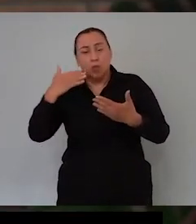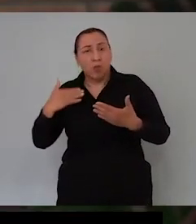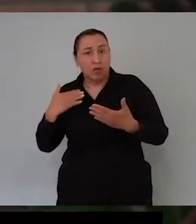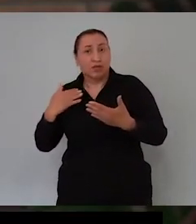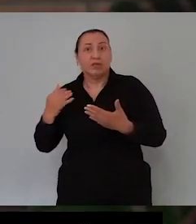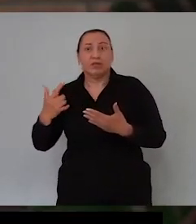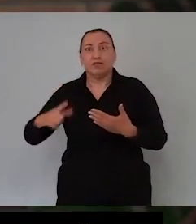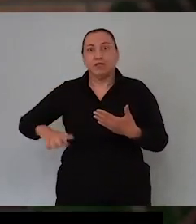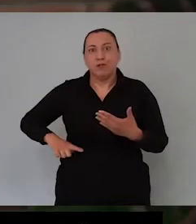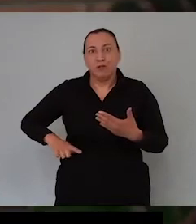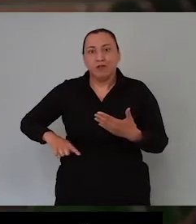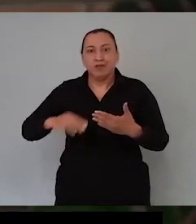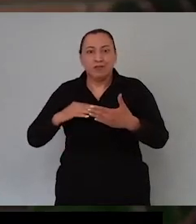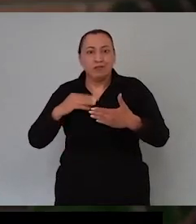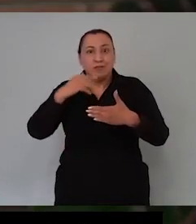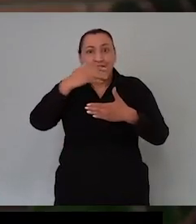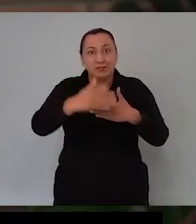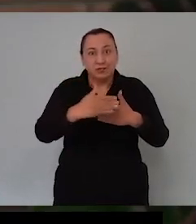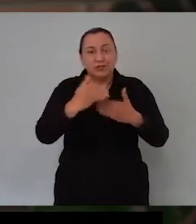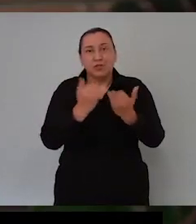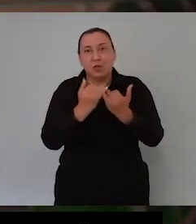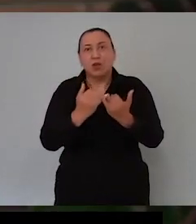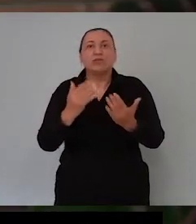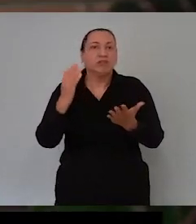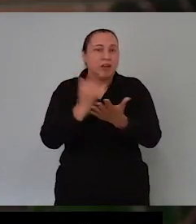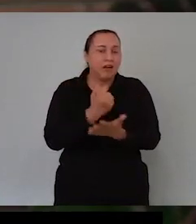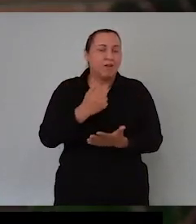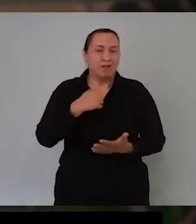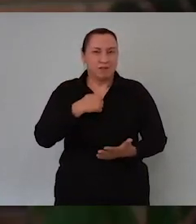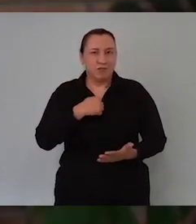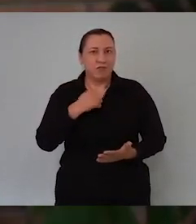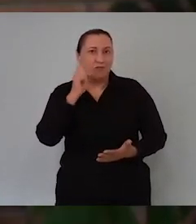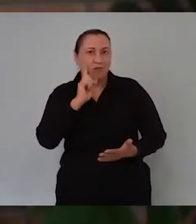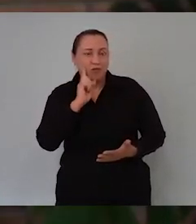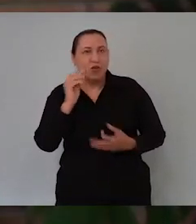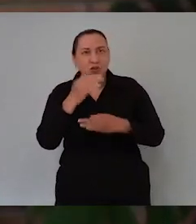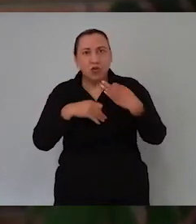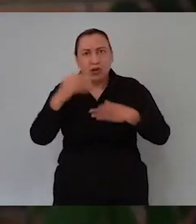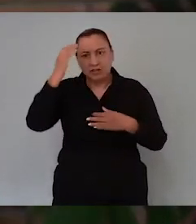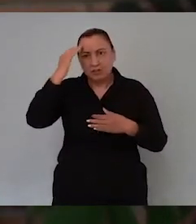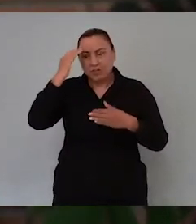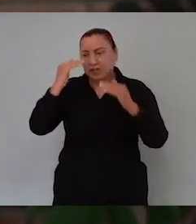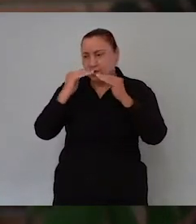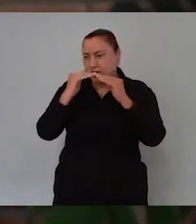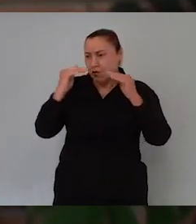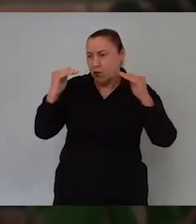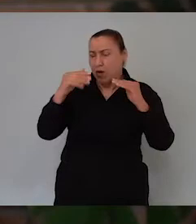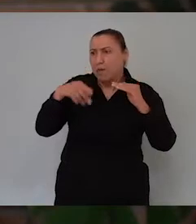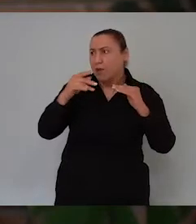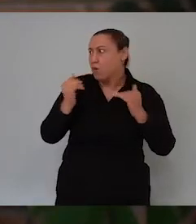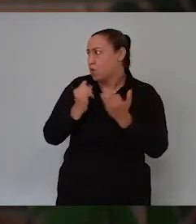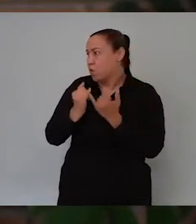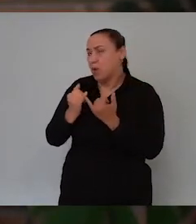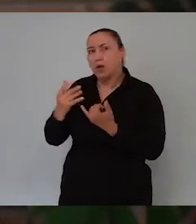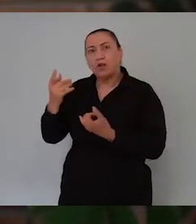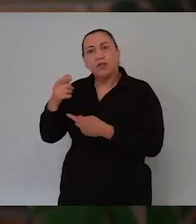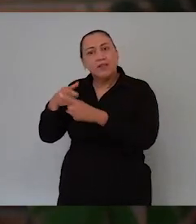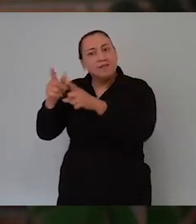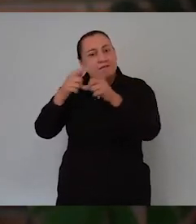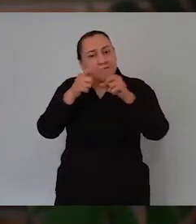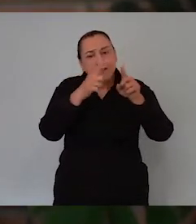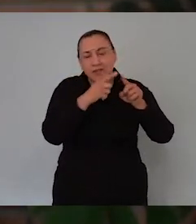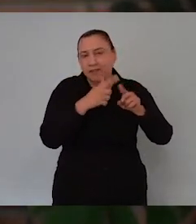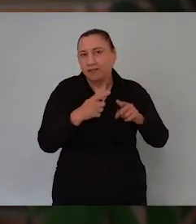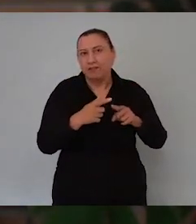mi gobierno como un antes y un después a favor de las mujeres. Ganando yo, ganamos todas. Las que piensan igual a